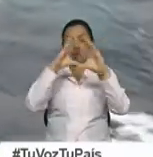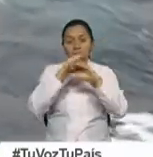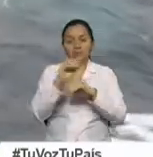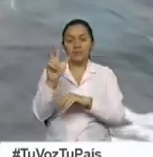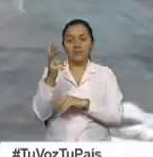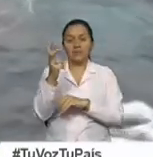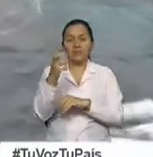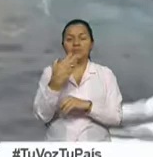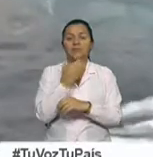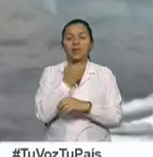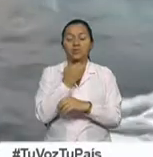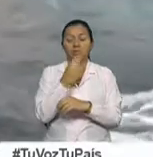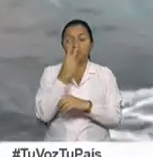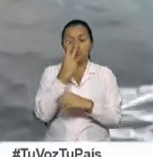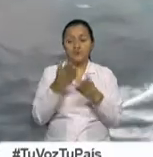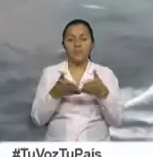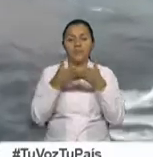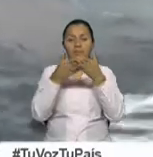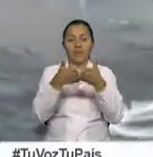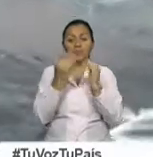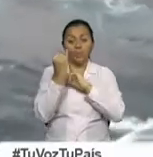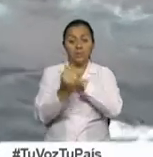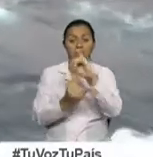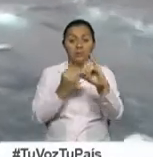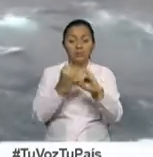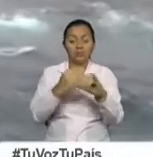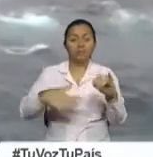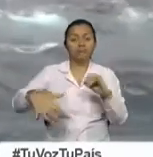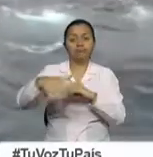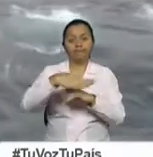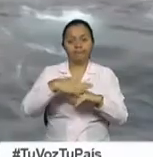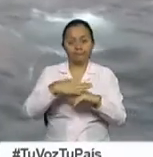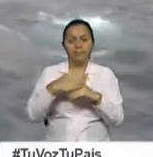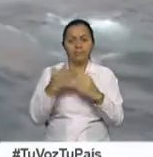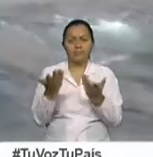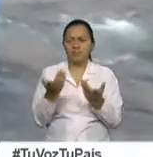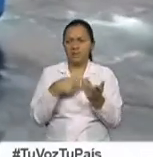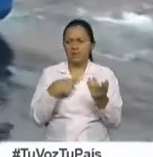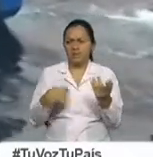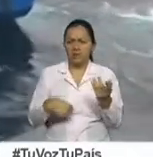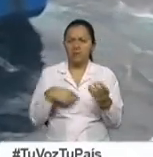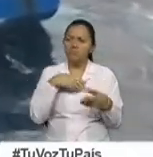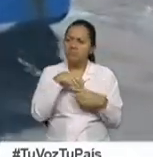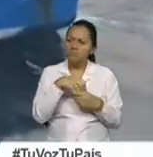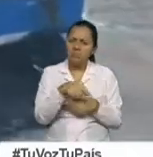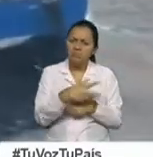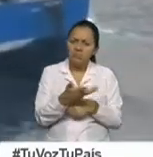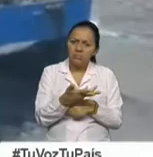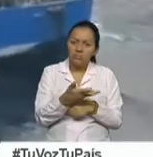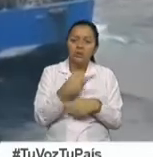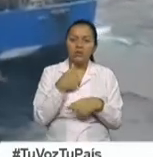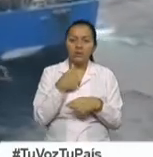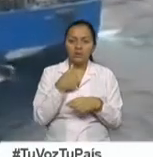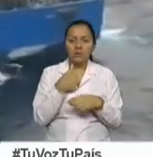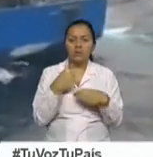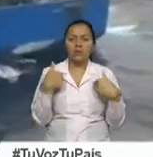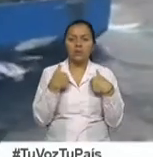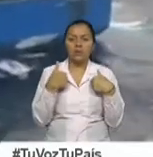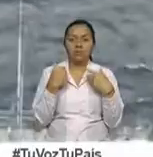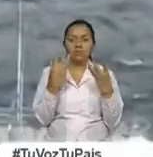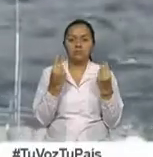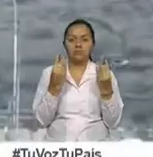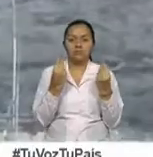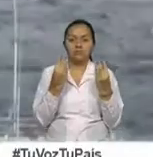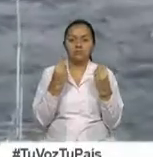se encontró una embarcación extranjera navegando en la Reserva Marítima de Galápagos, en cuyo interior se transportaba vida silvestre no